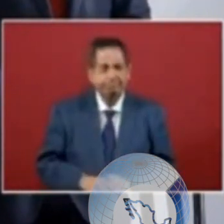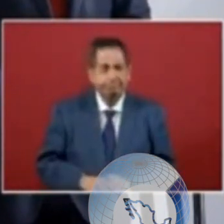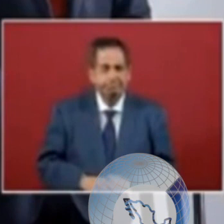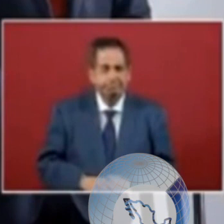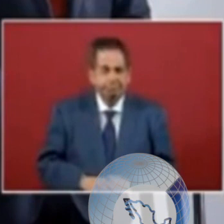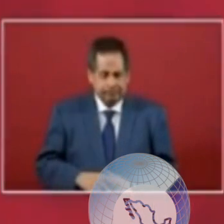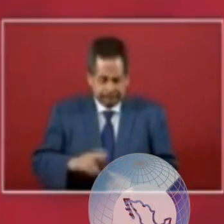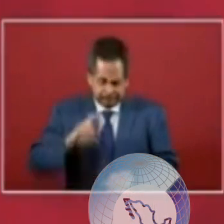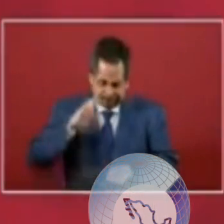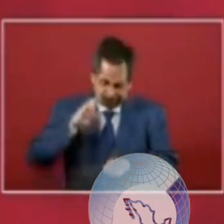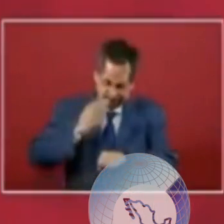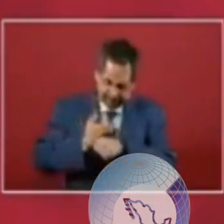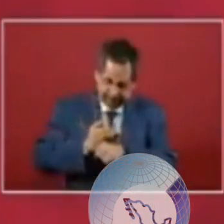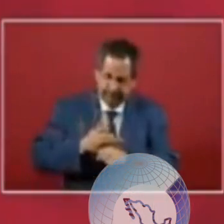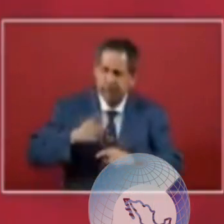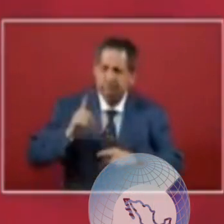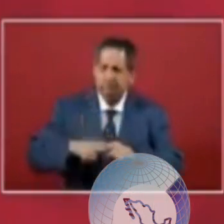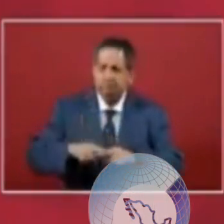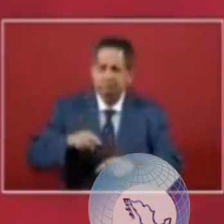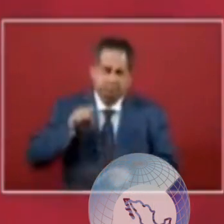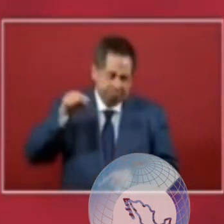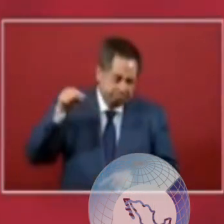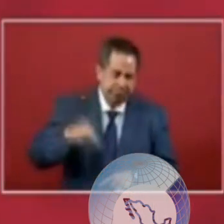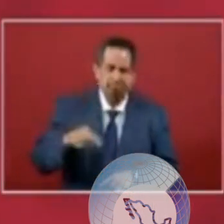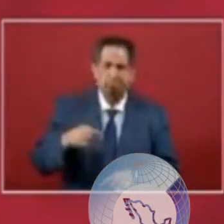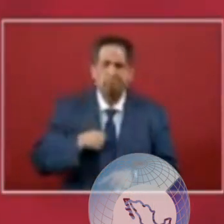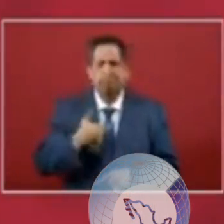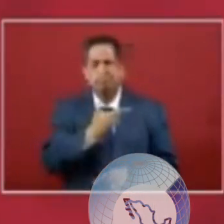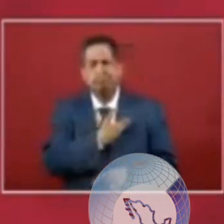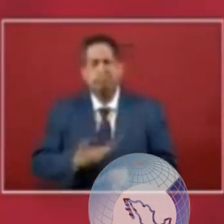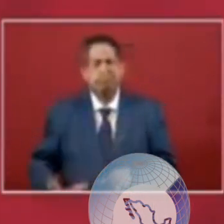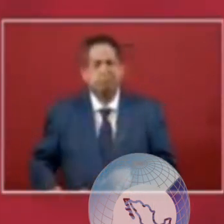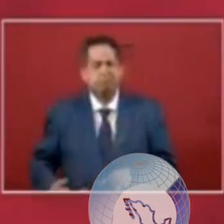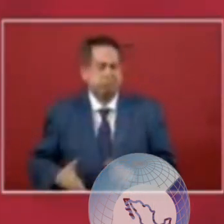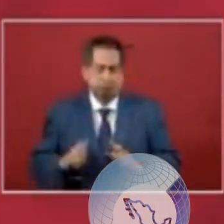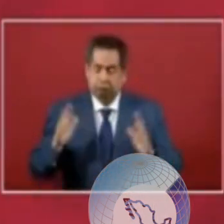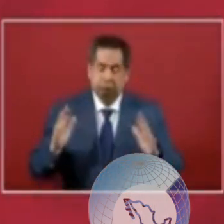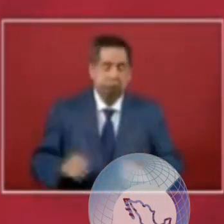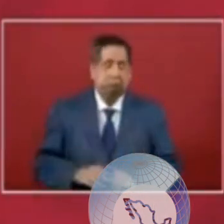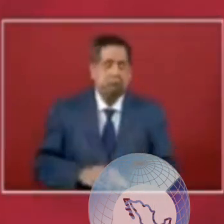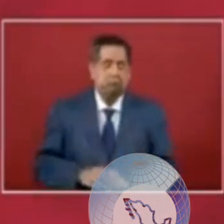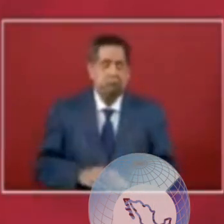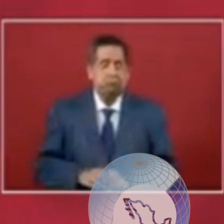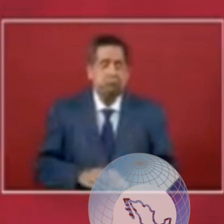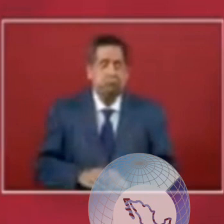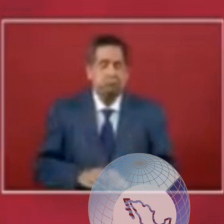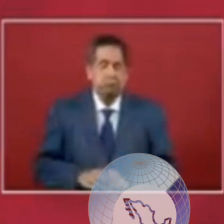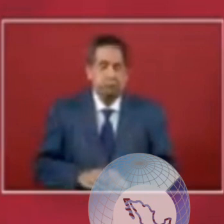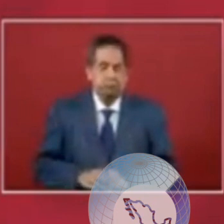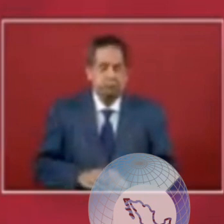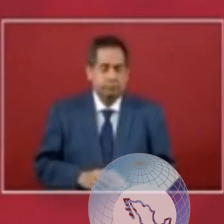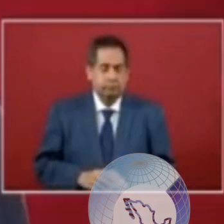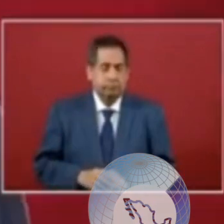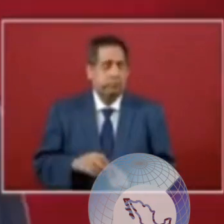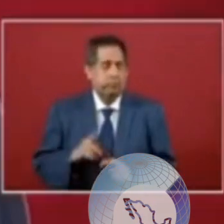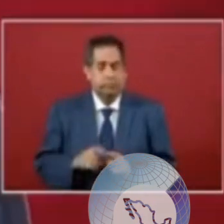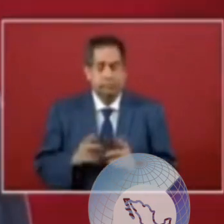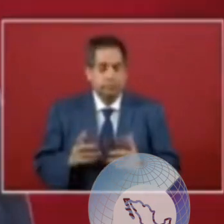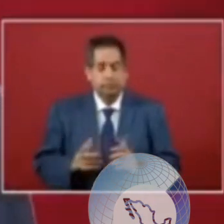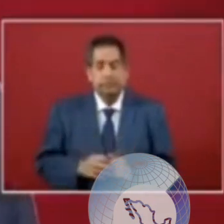El responsable es el presidente. Sí. Sí. Y por